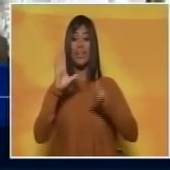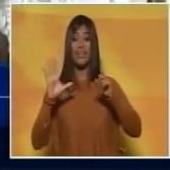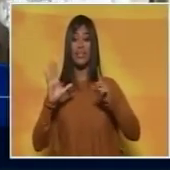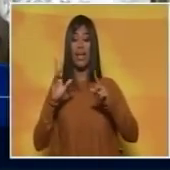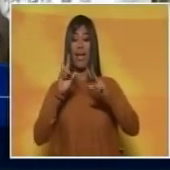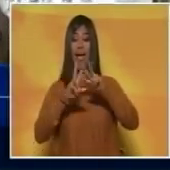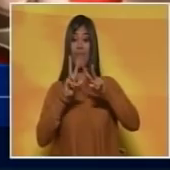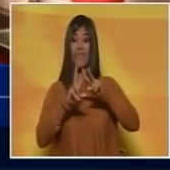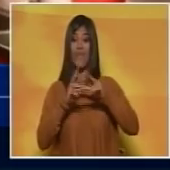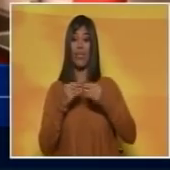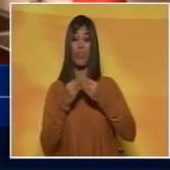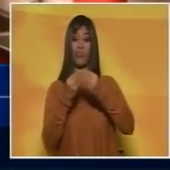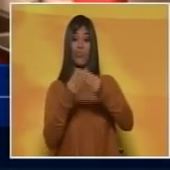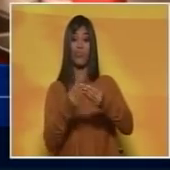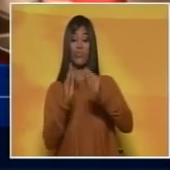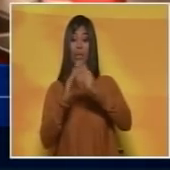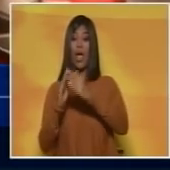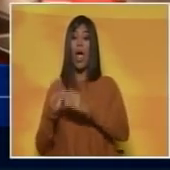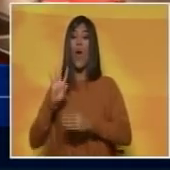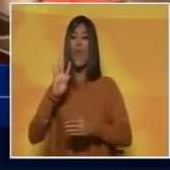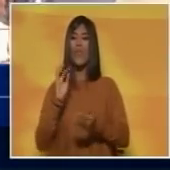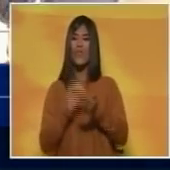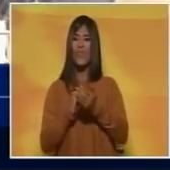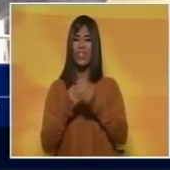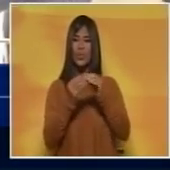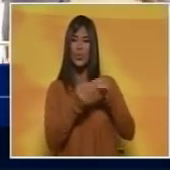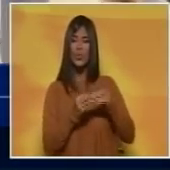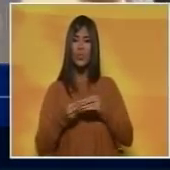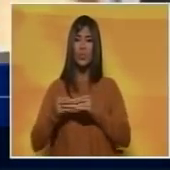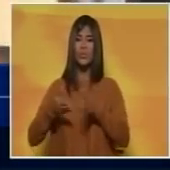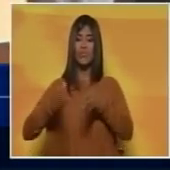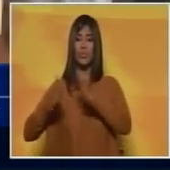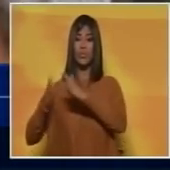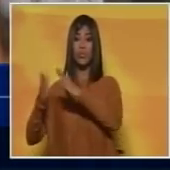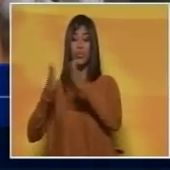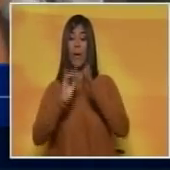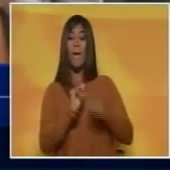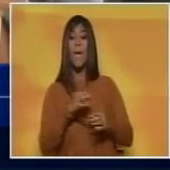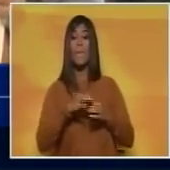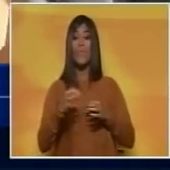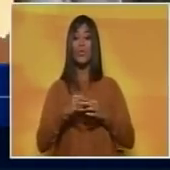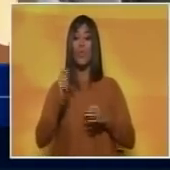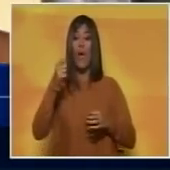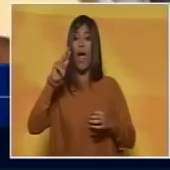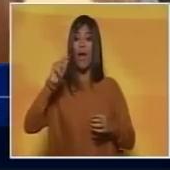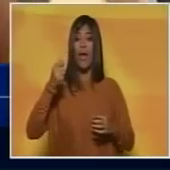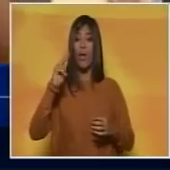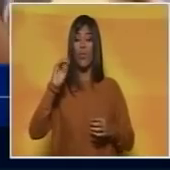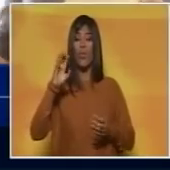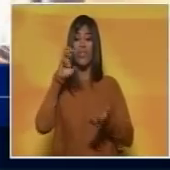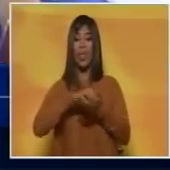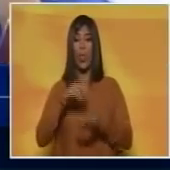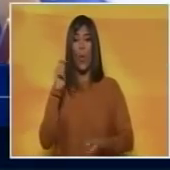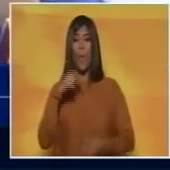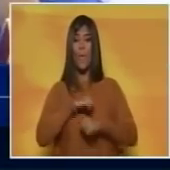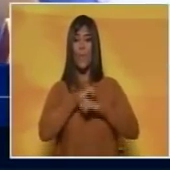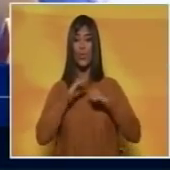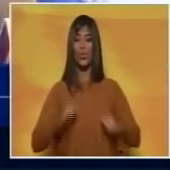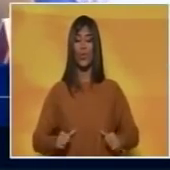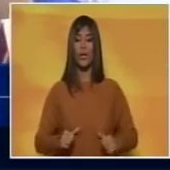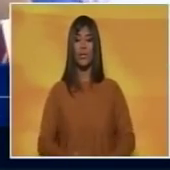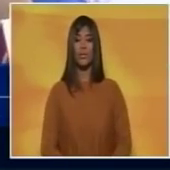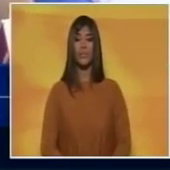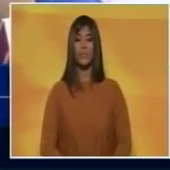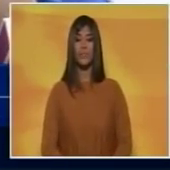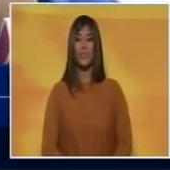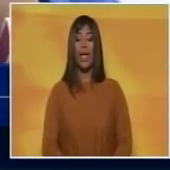viviendas correspondientes a la cuarta etapa de la urbanización Villas del Pilar del municipio Araure del Estado portuguesa, donde están